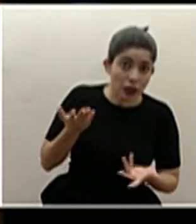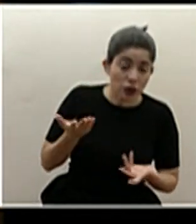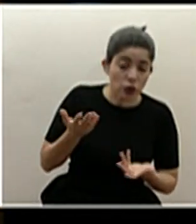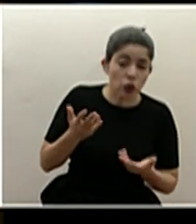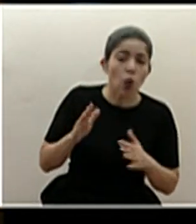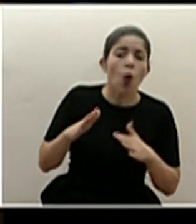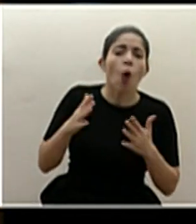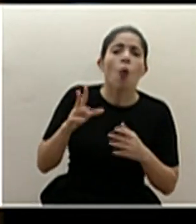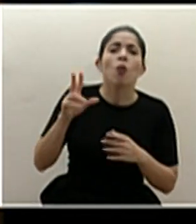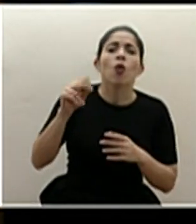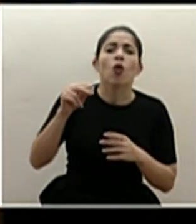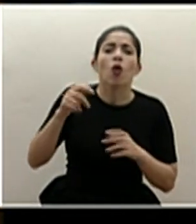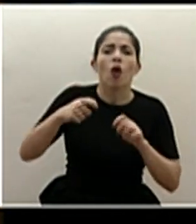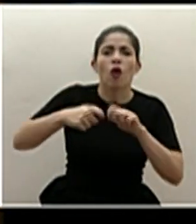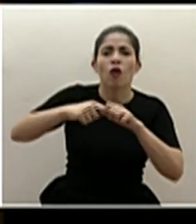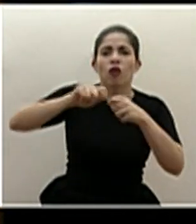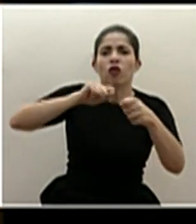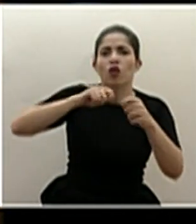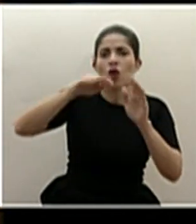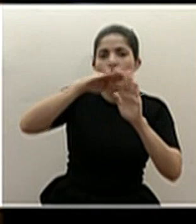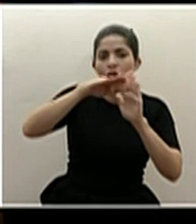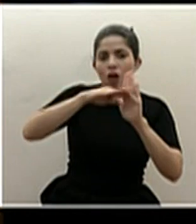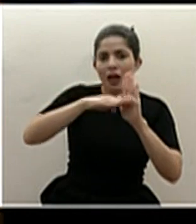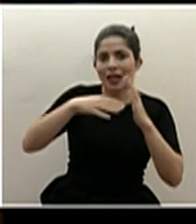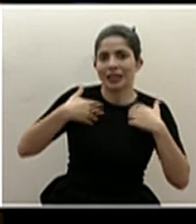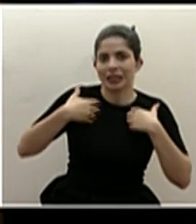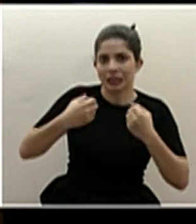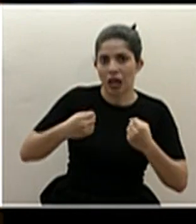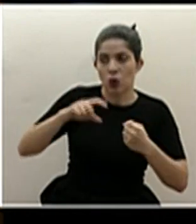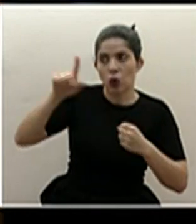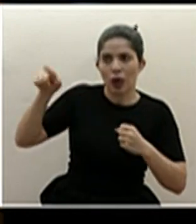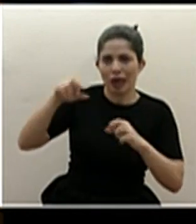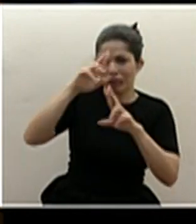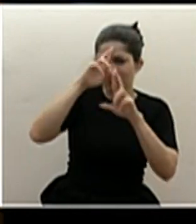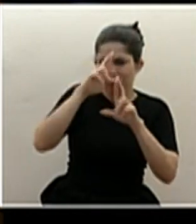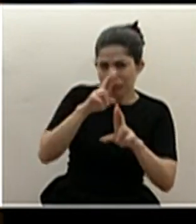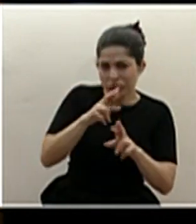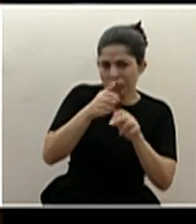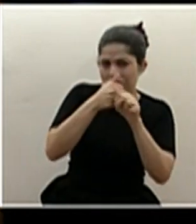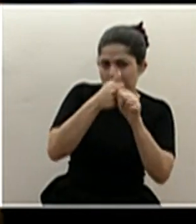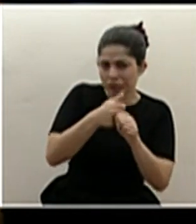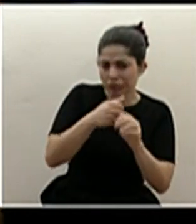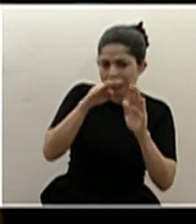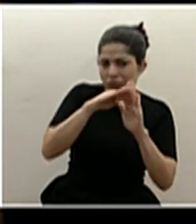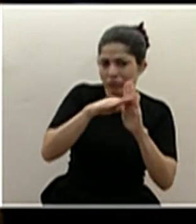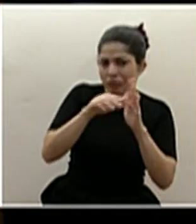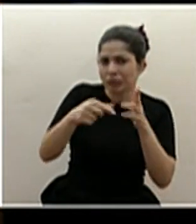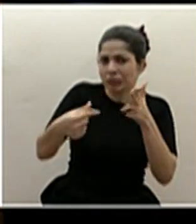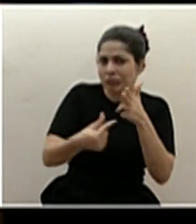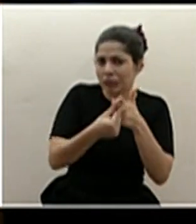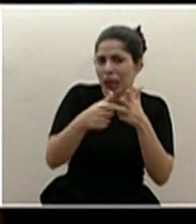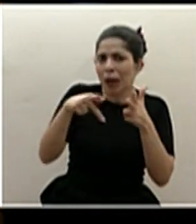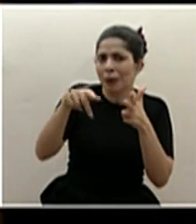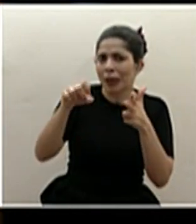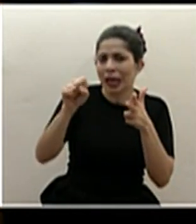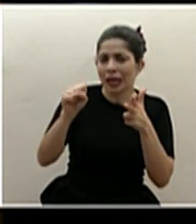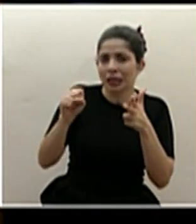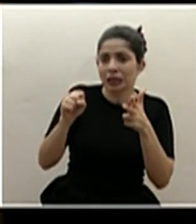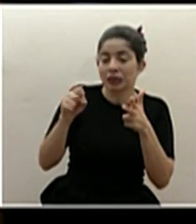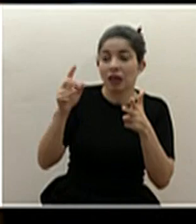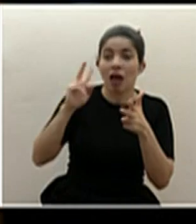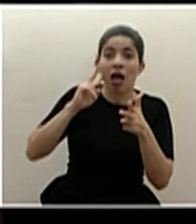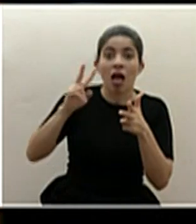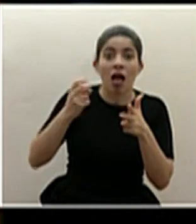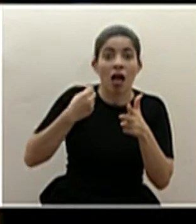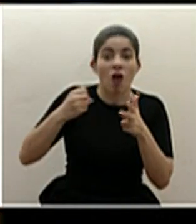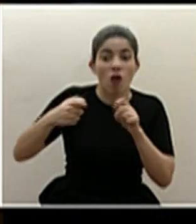haya transgresiones a las medidas sanitarias, al seguimiento, a este sistema de GPS, que puedan poner en